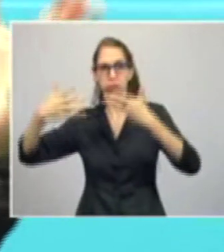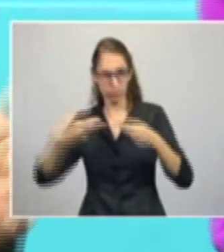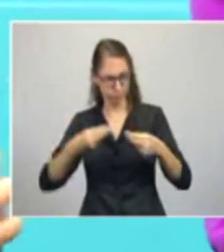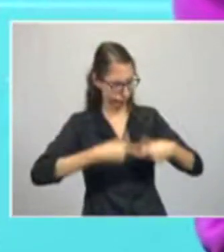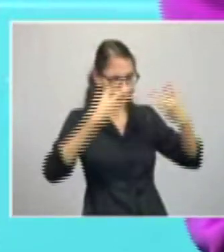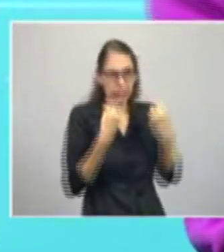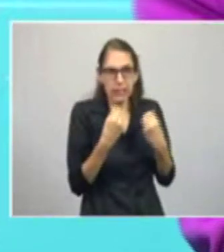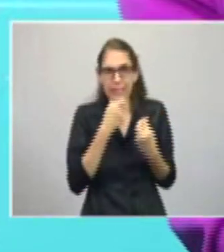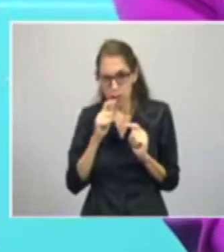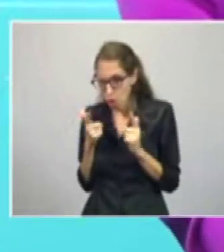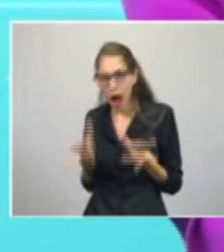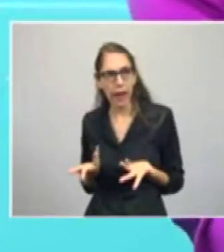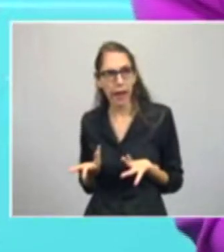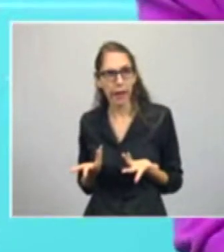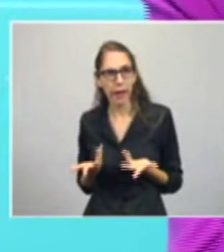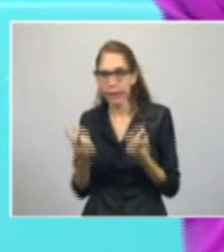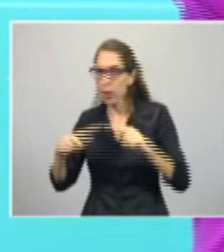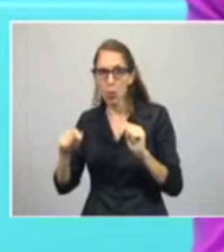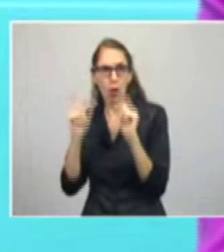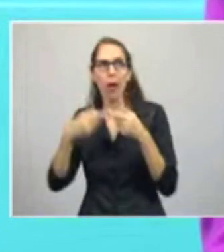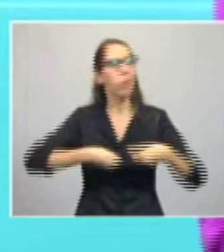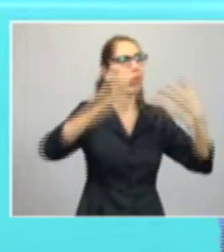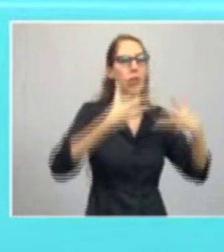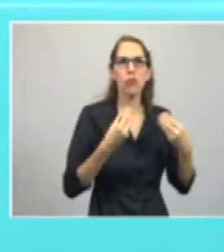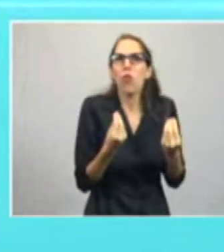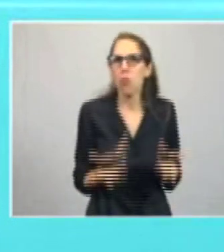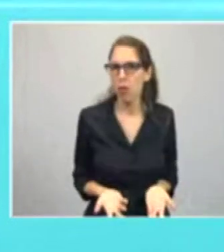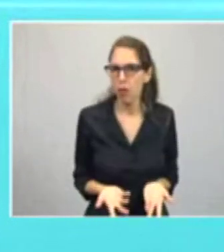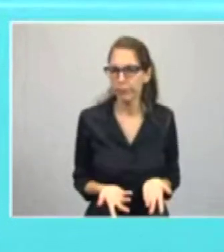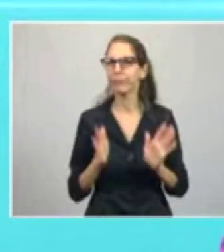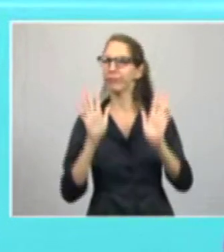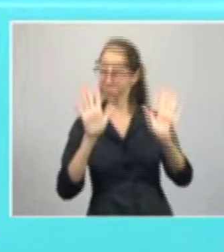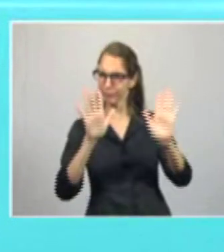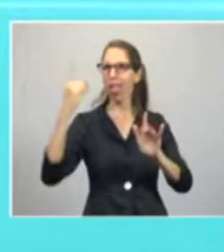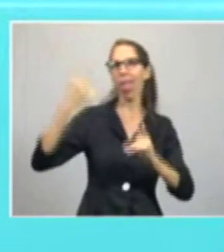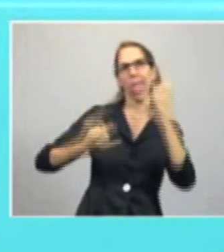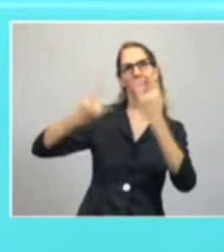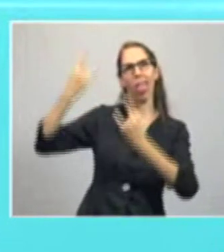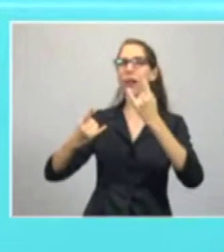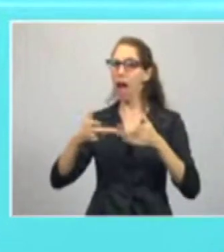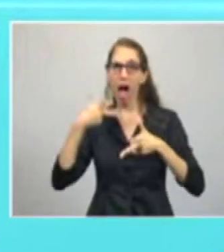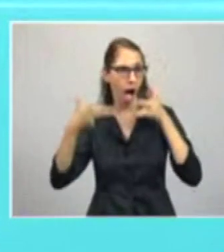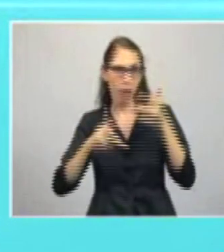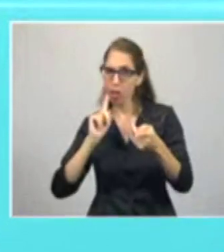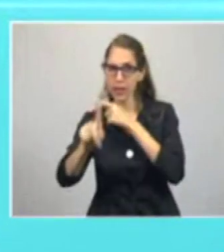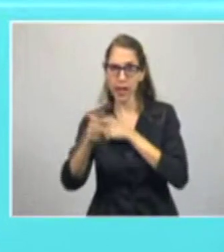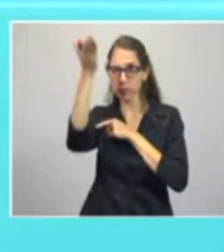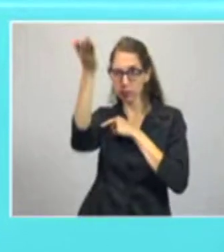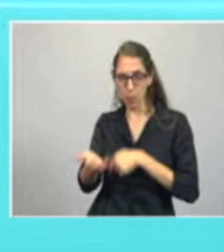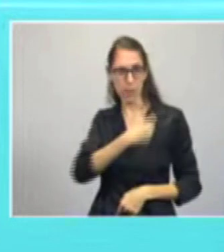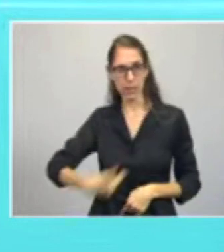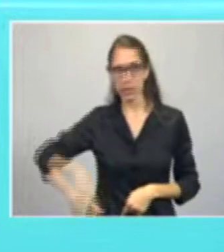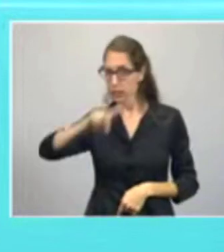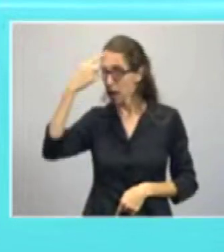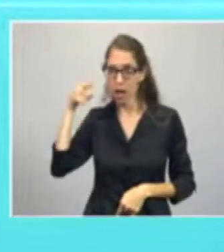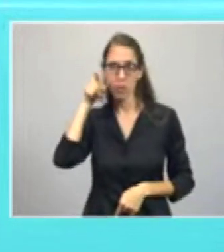podemos despilfarrar lo que no tenemos. La verdad, fuera de las mentiras, y me refiero al propio Presidente de la Nación, es